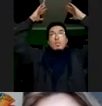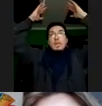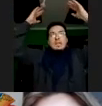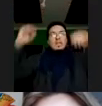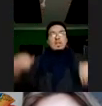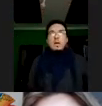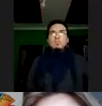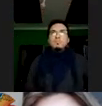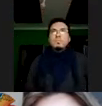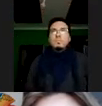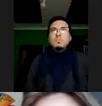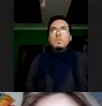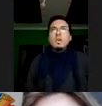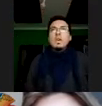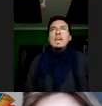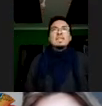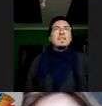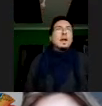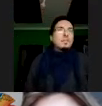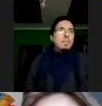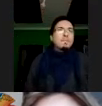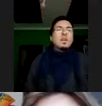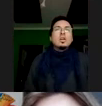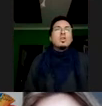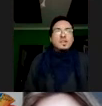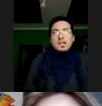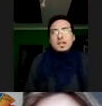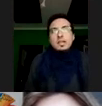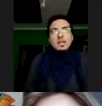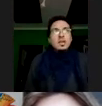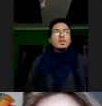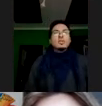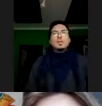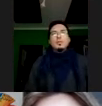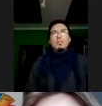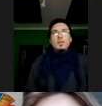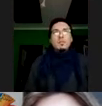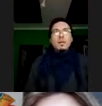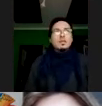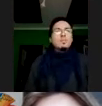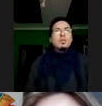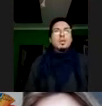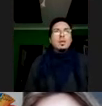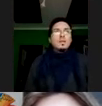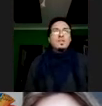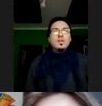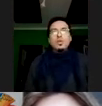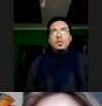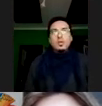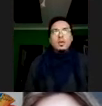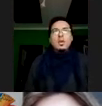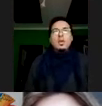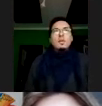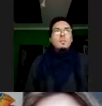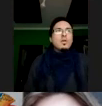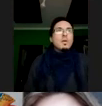la cumbrera que se le llama, etcétera. No sé si se entiende, chiquillos, el concepto del plano de planta y por qué se le hace el